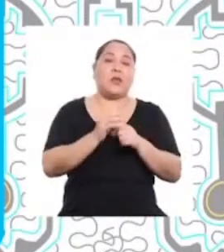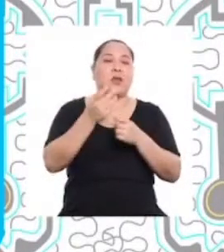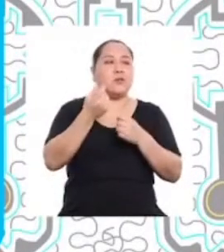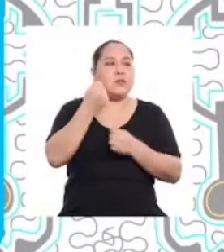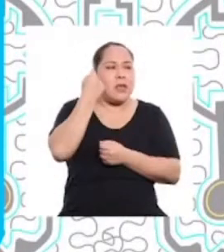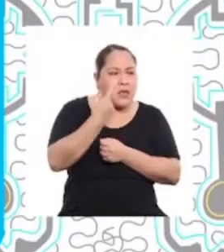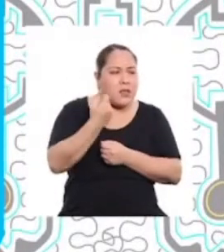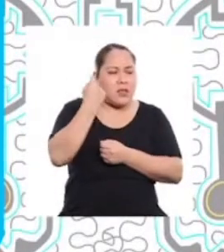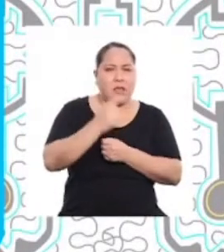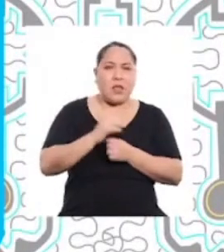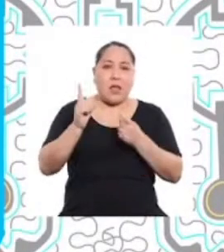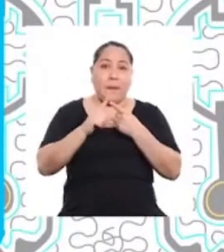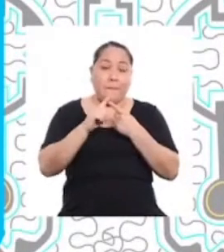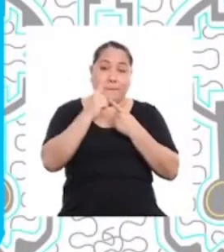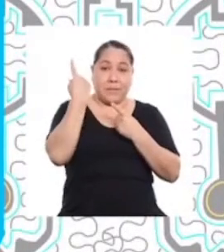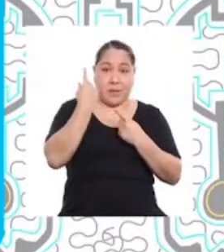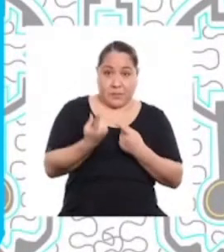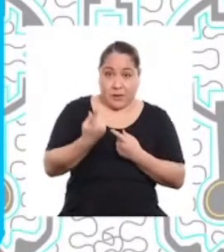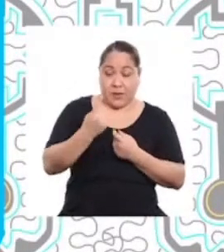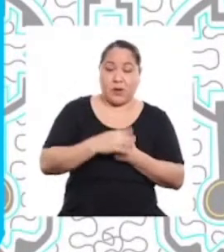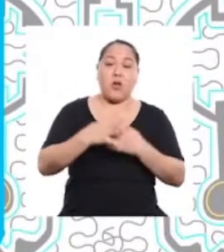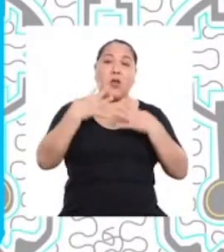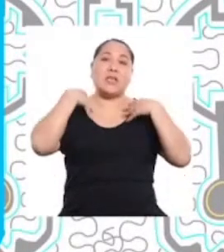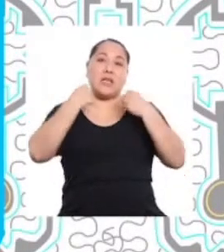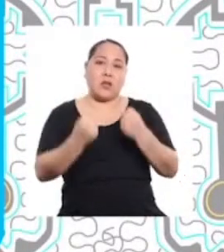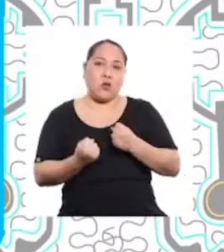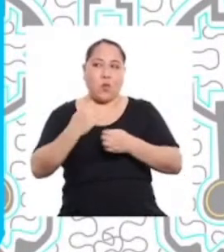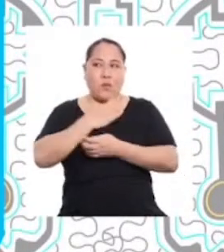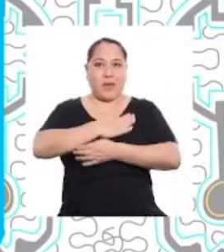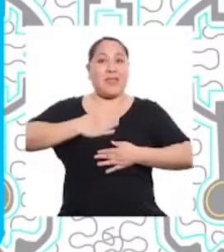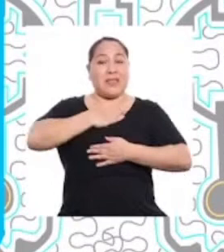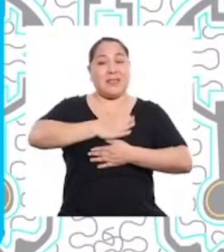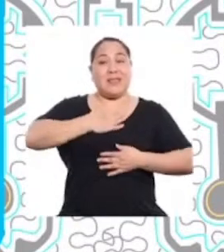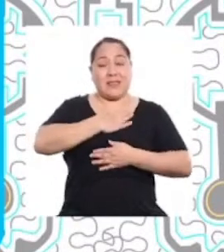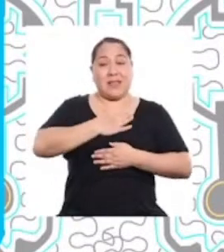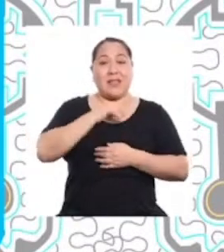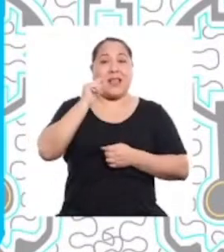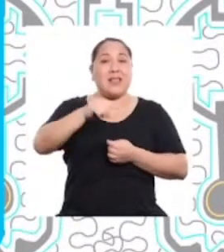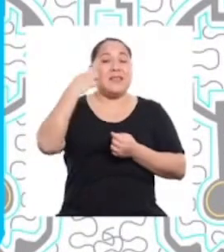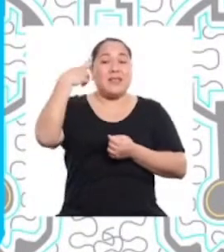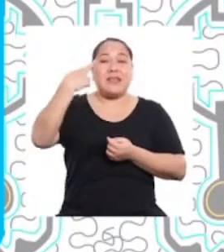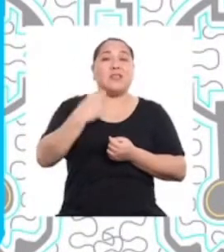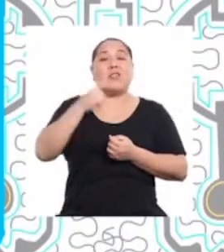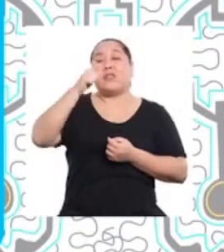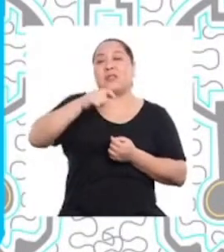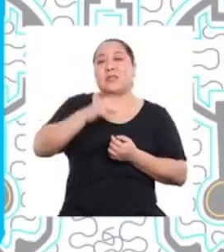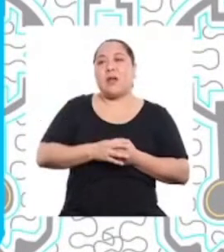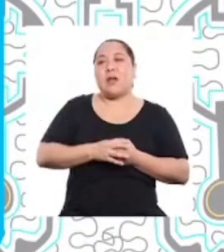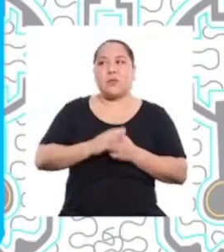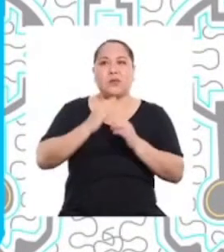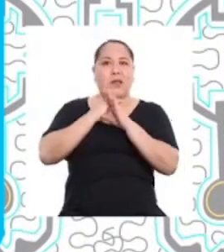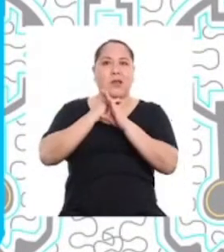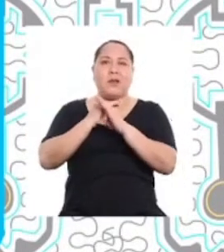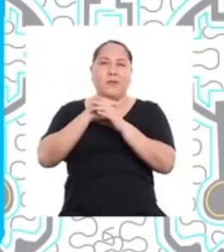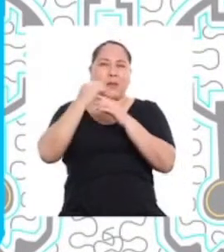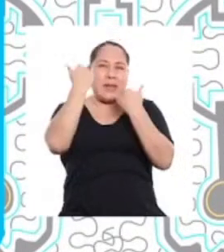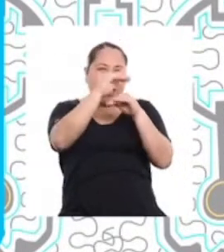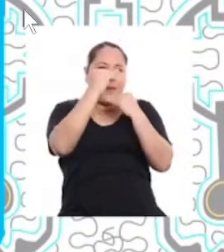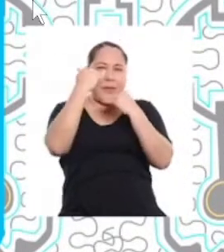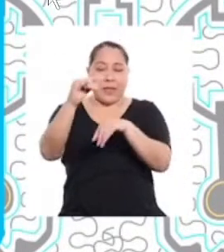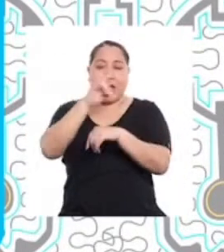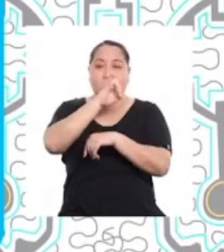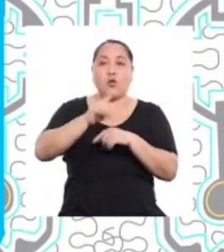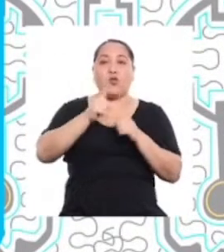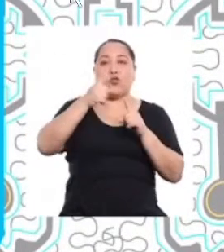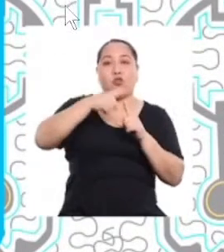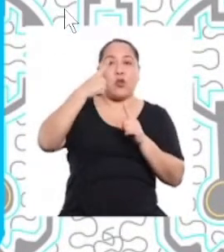importante es comprender que primero está la salud, el bienestar. Por eso debemos limitar el tiempo de